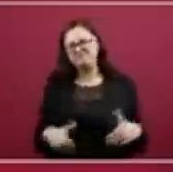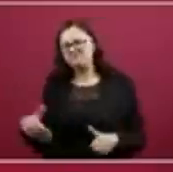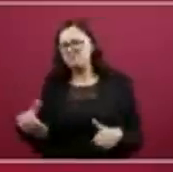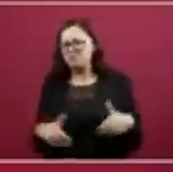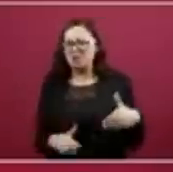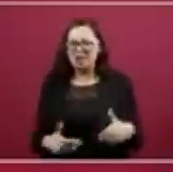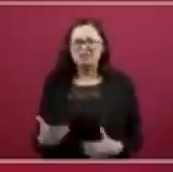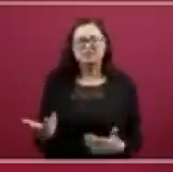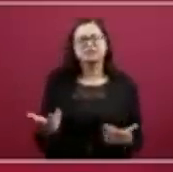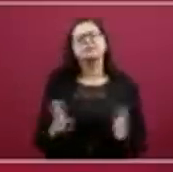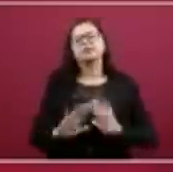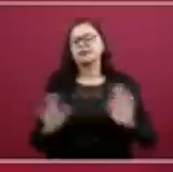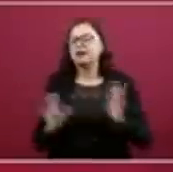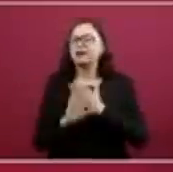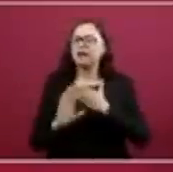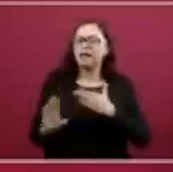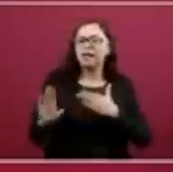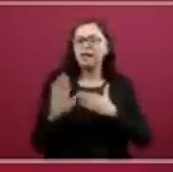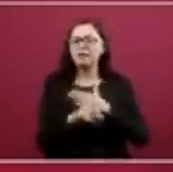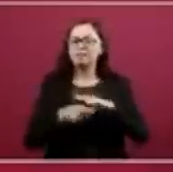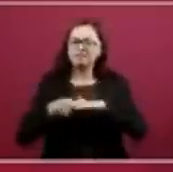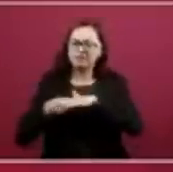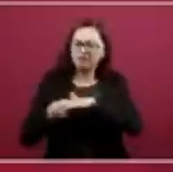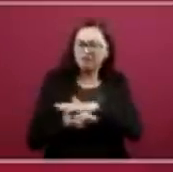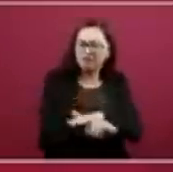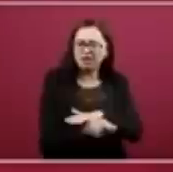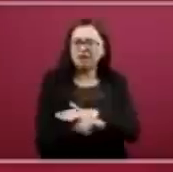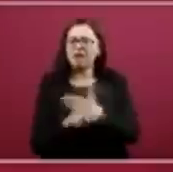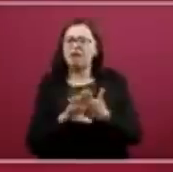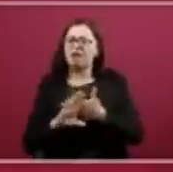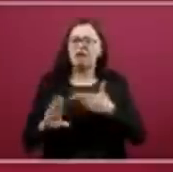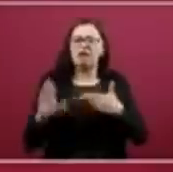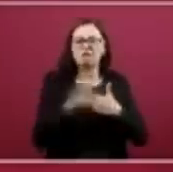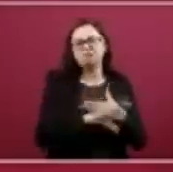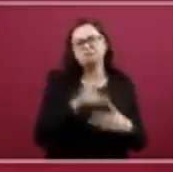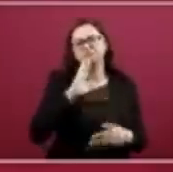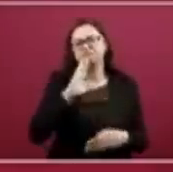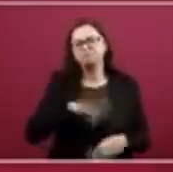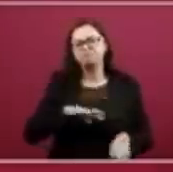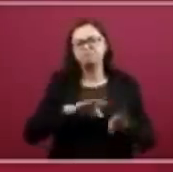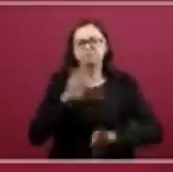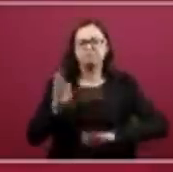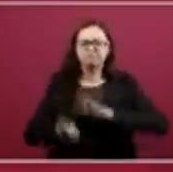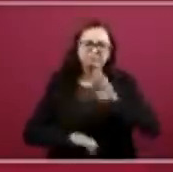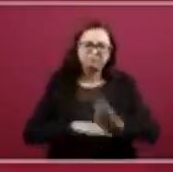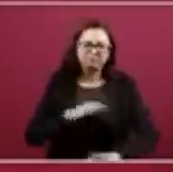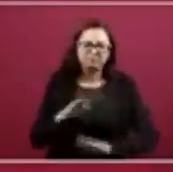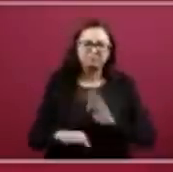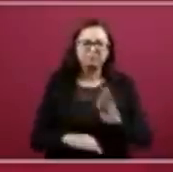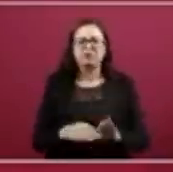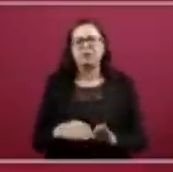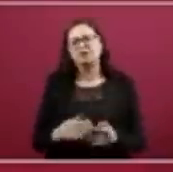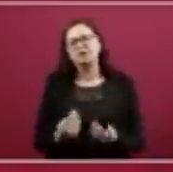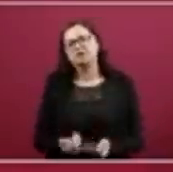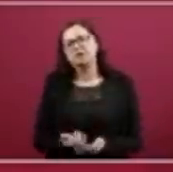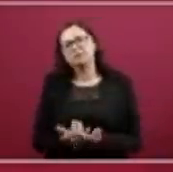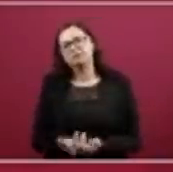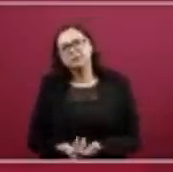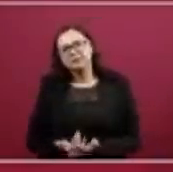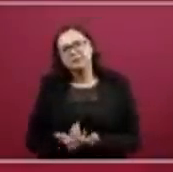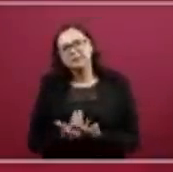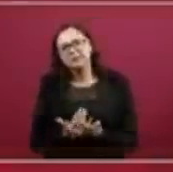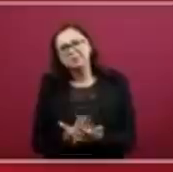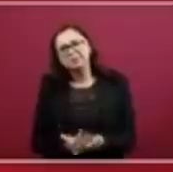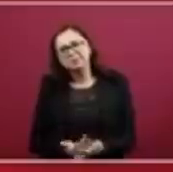extorsión, para que no haya maltrato, para que no haya esperas